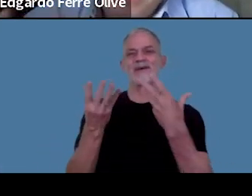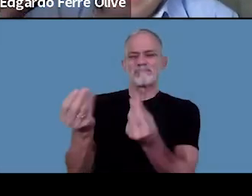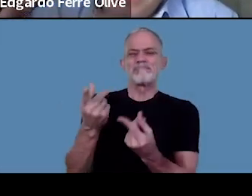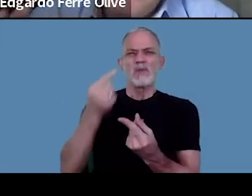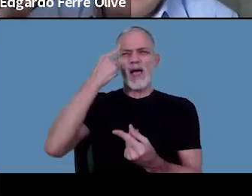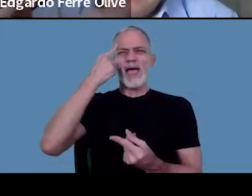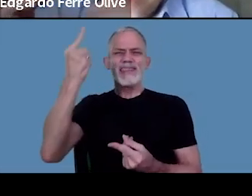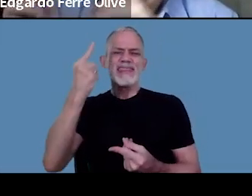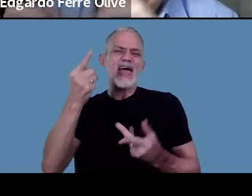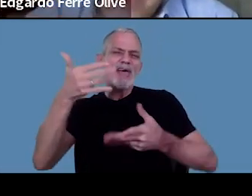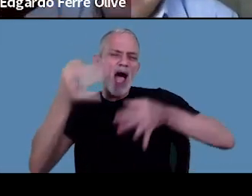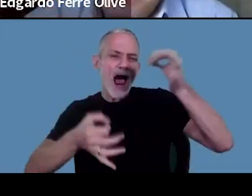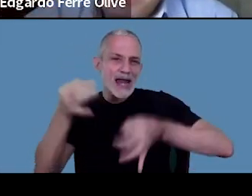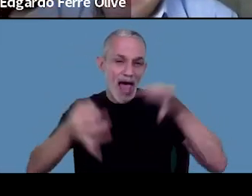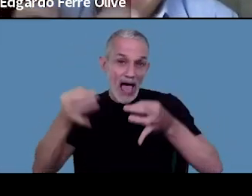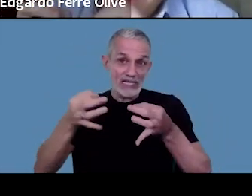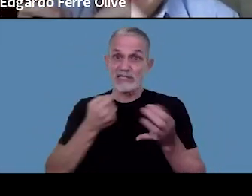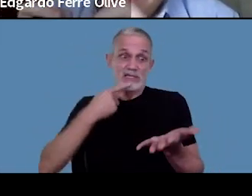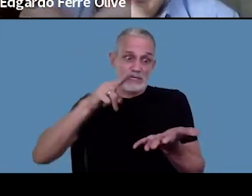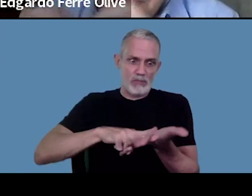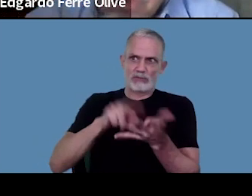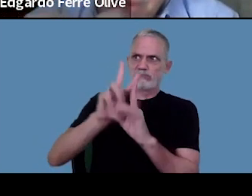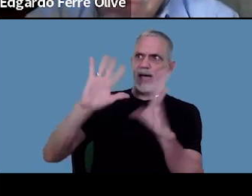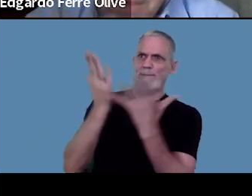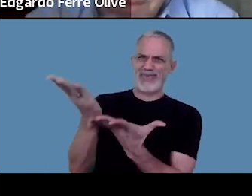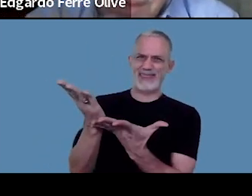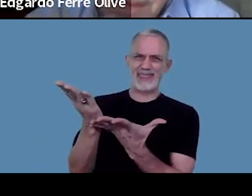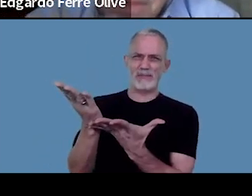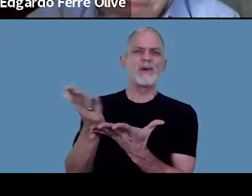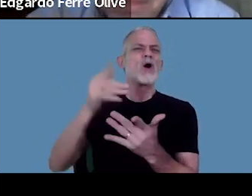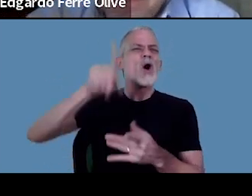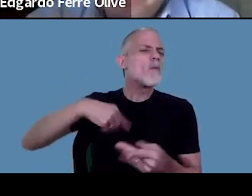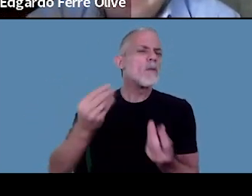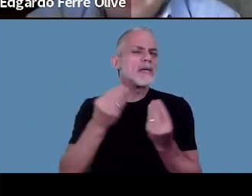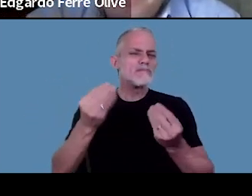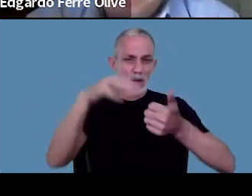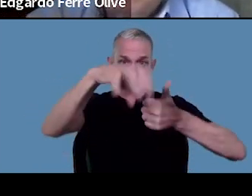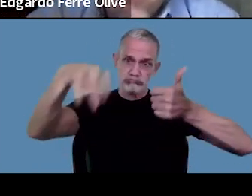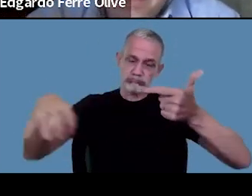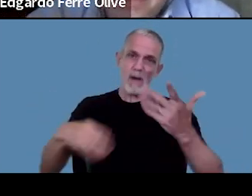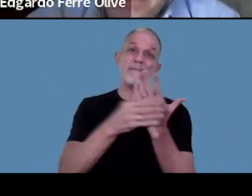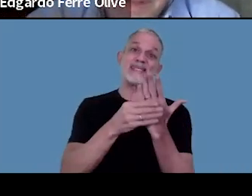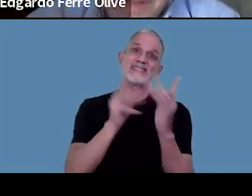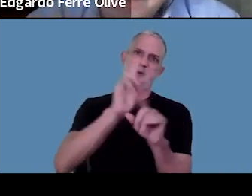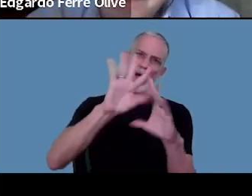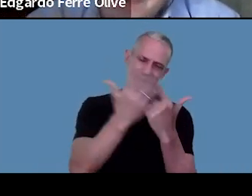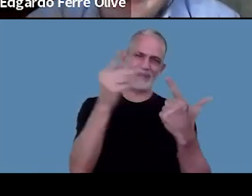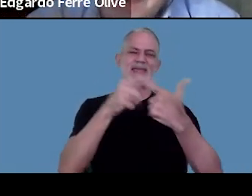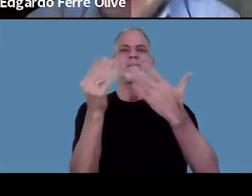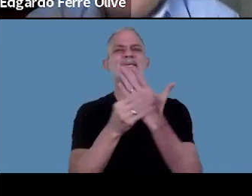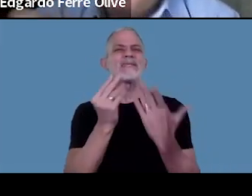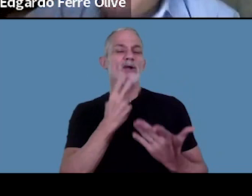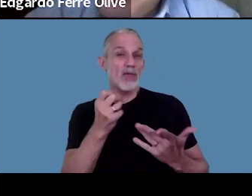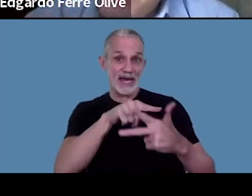de análisis de un impuesto ambiental desarrollado entre las áreas competentes, Ministerio de Ambiente, Ministerio de Energía, ¿está